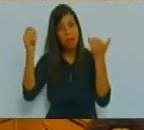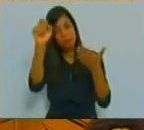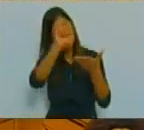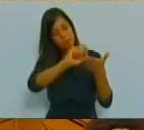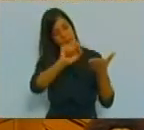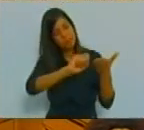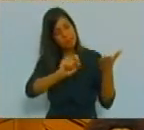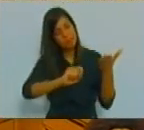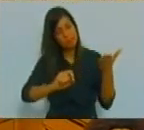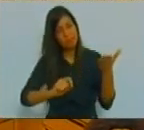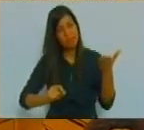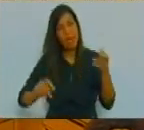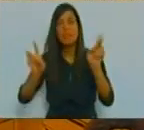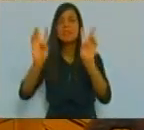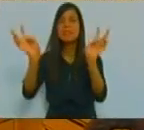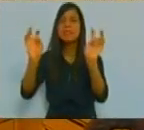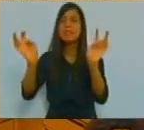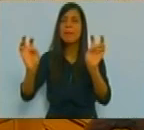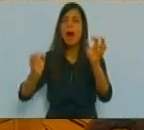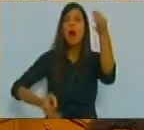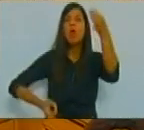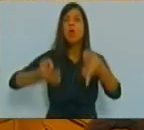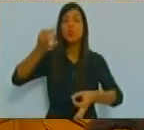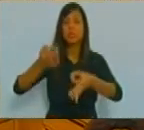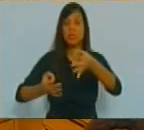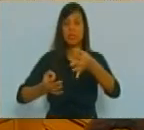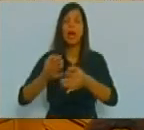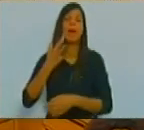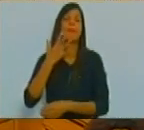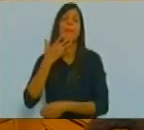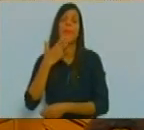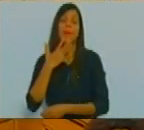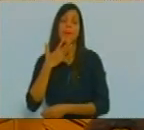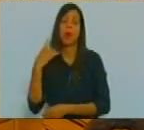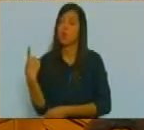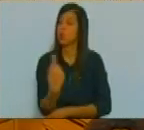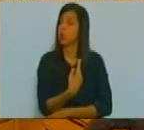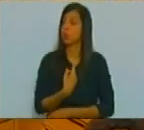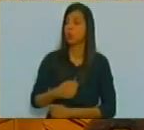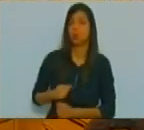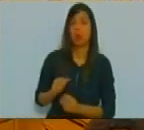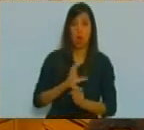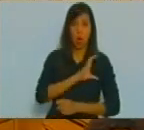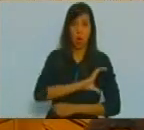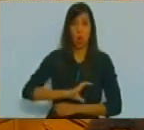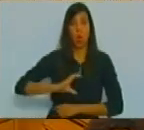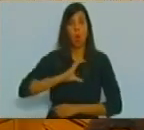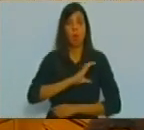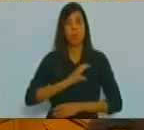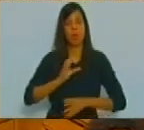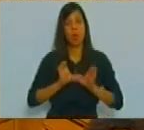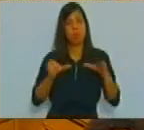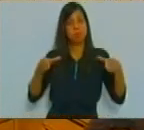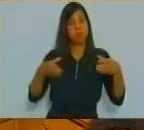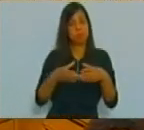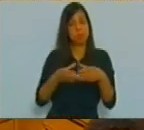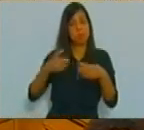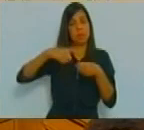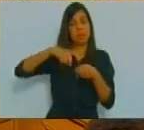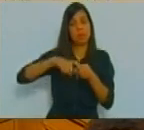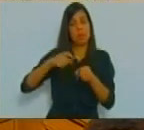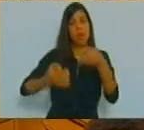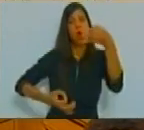porque el tema de la justicia en el caso nuestro que formamos parte de la comisión permanente de justicia